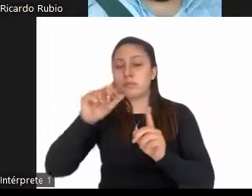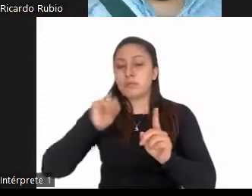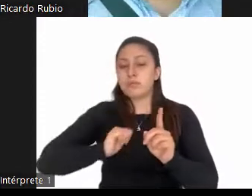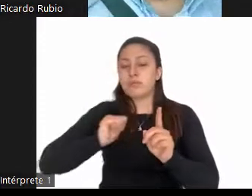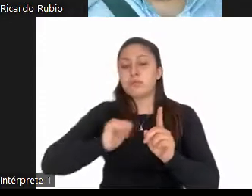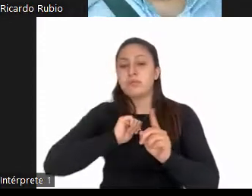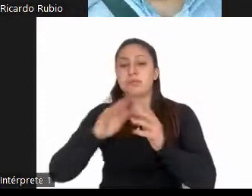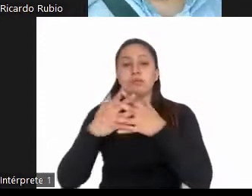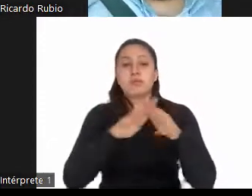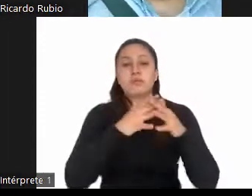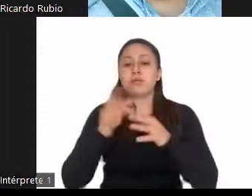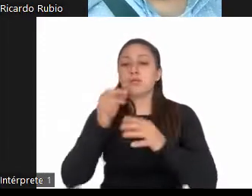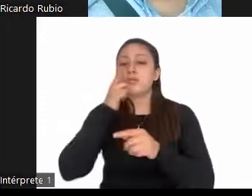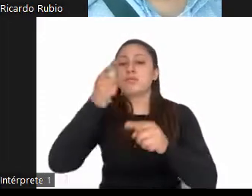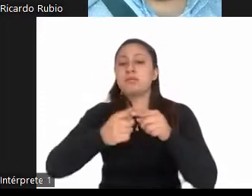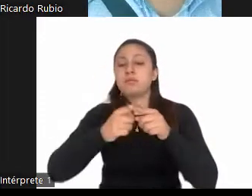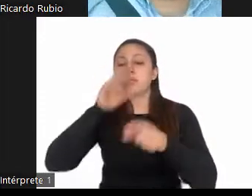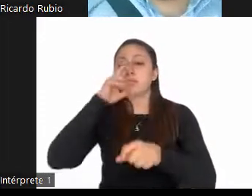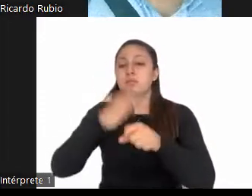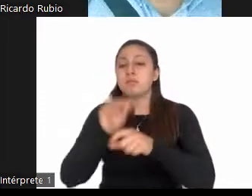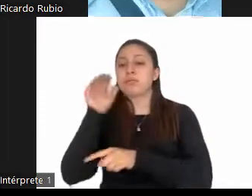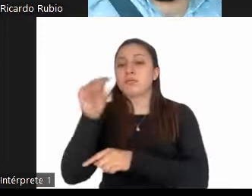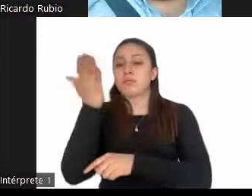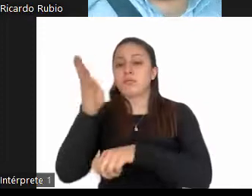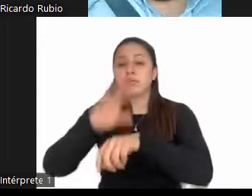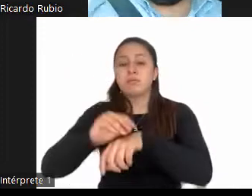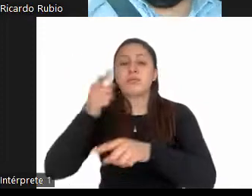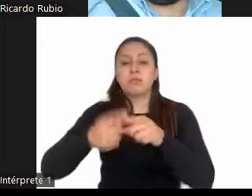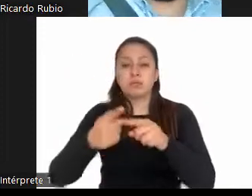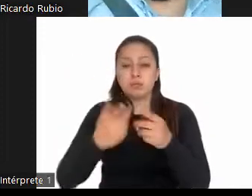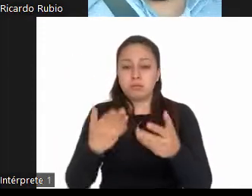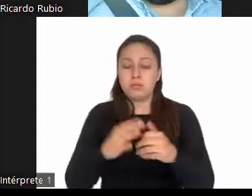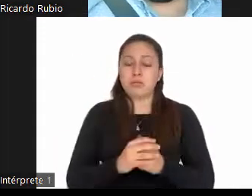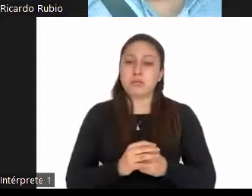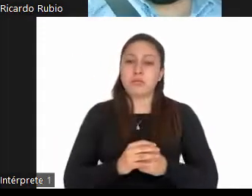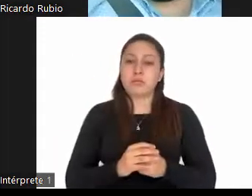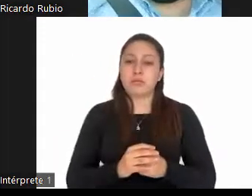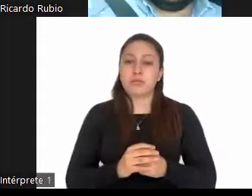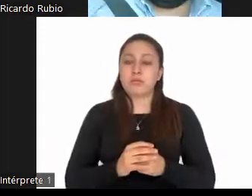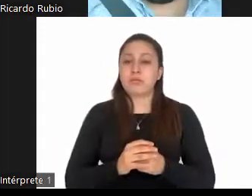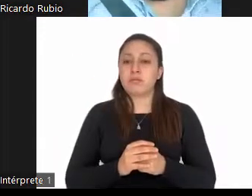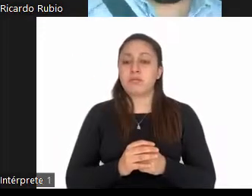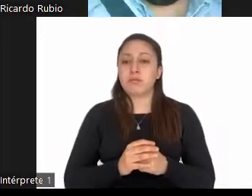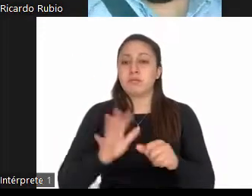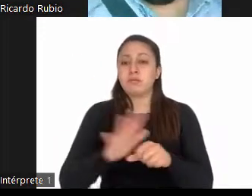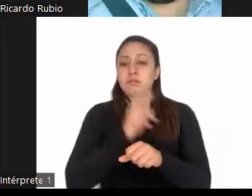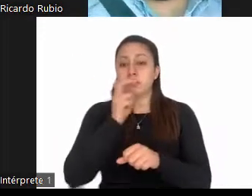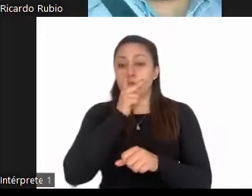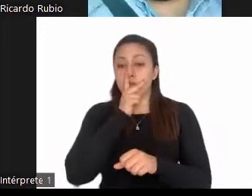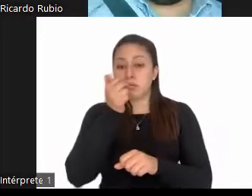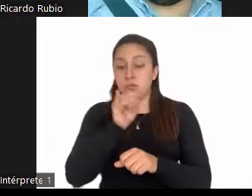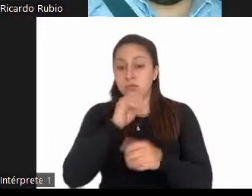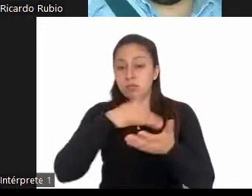establece a qué autoridad se debe solicitar el permiso. De tal manera que con esta redacción no